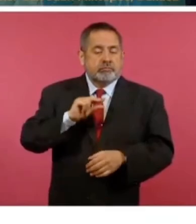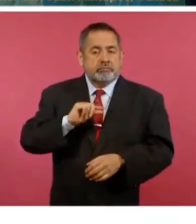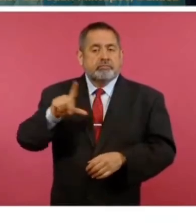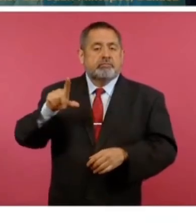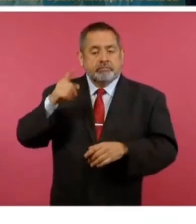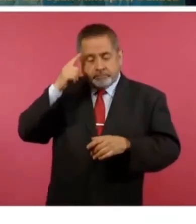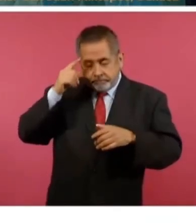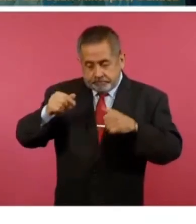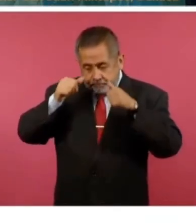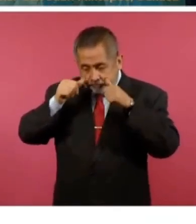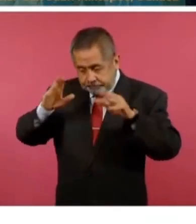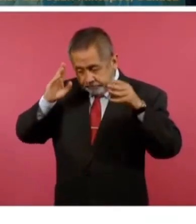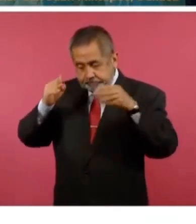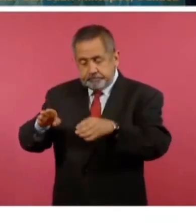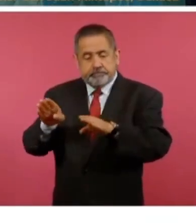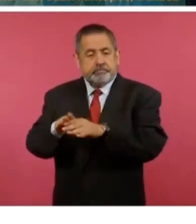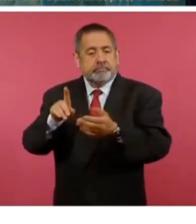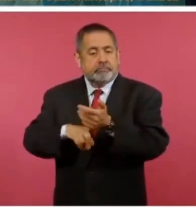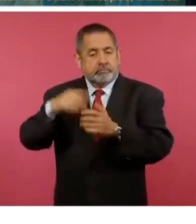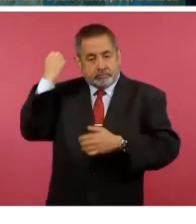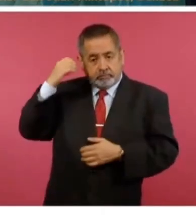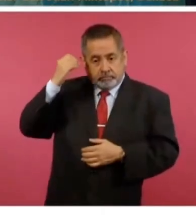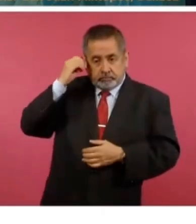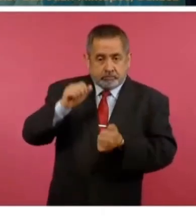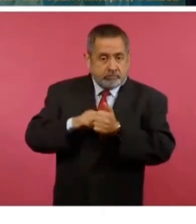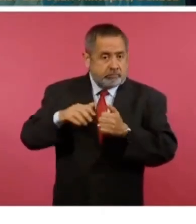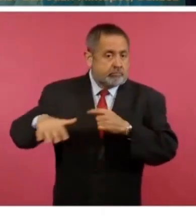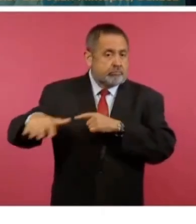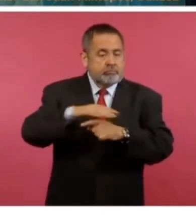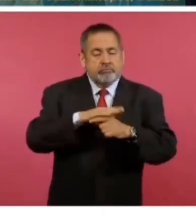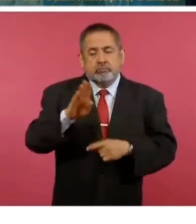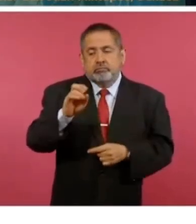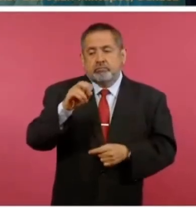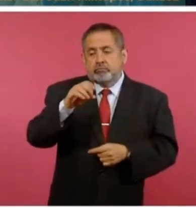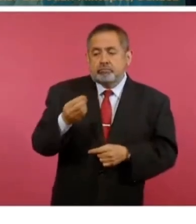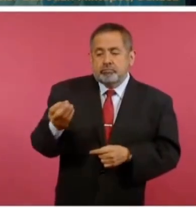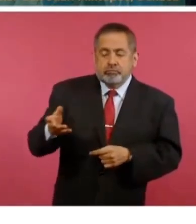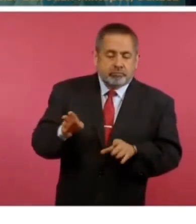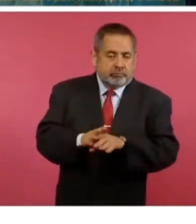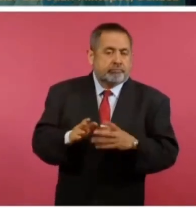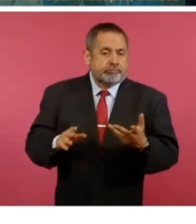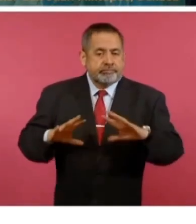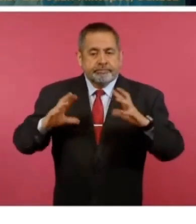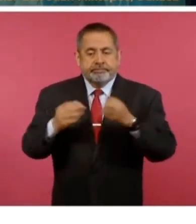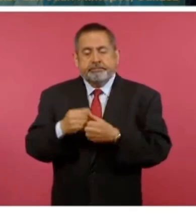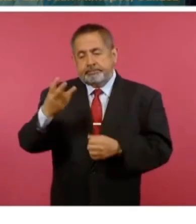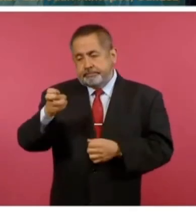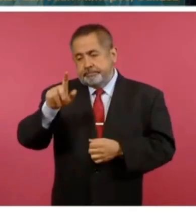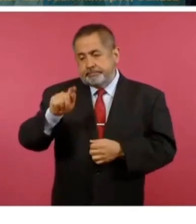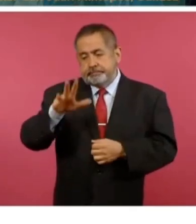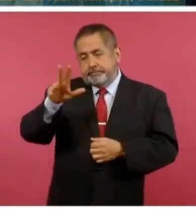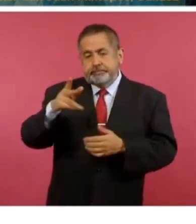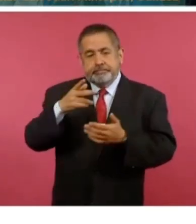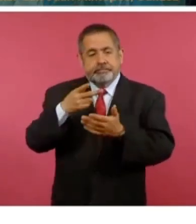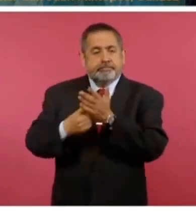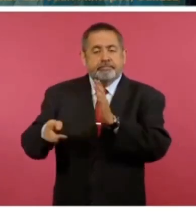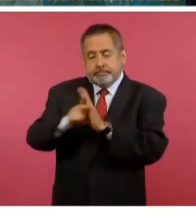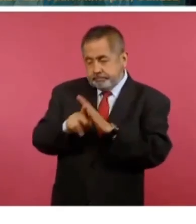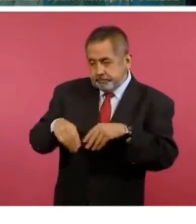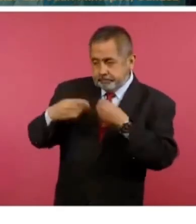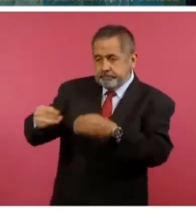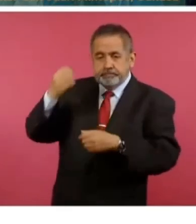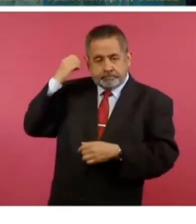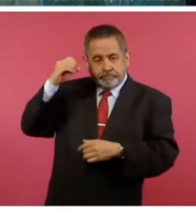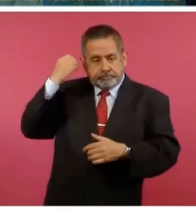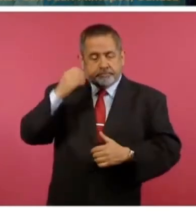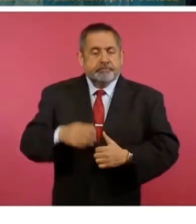interesados en trabajar allá en Oaxaca con este bono que se está ofreciendo. Son 375 plazas ofertadas en el estado de